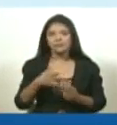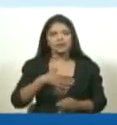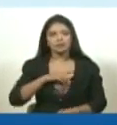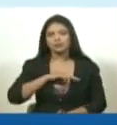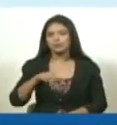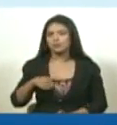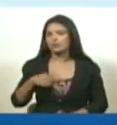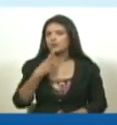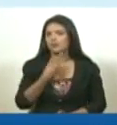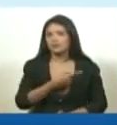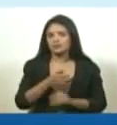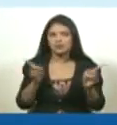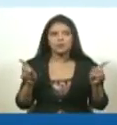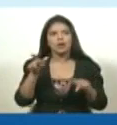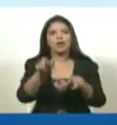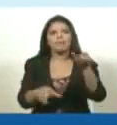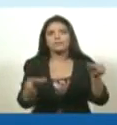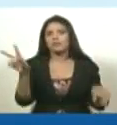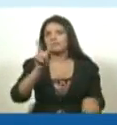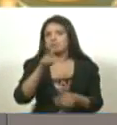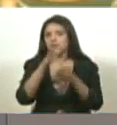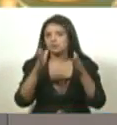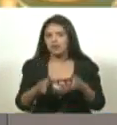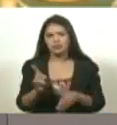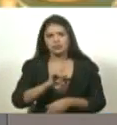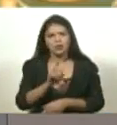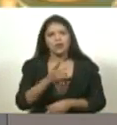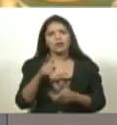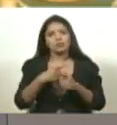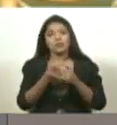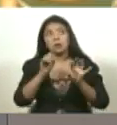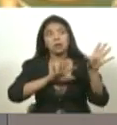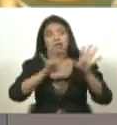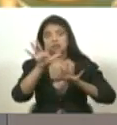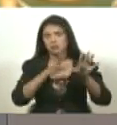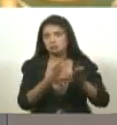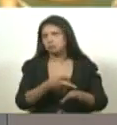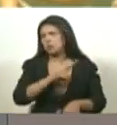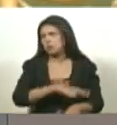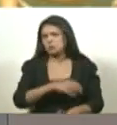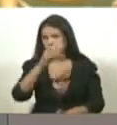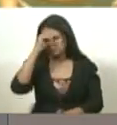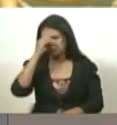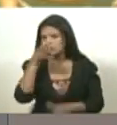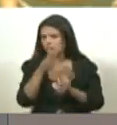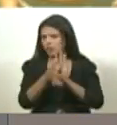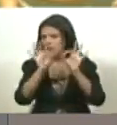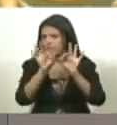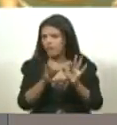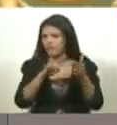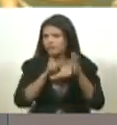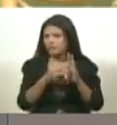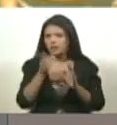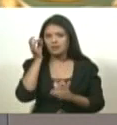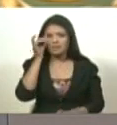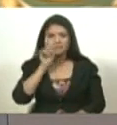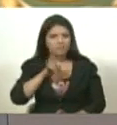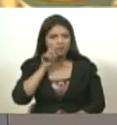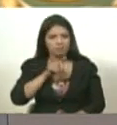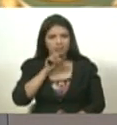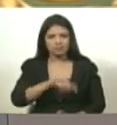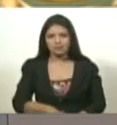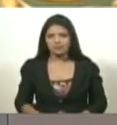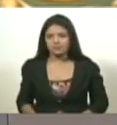nosotros. Y el público venezolano mucho menos. O sea, la gente en el exterior muchísimo menos. Una técnica de mentir,